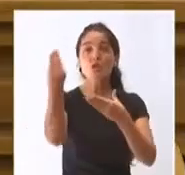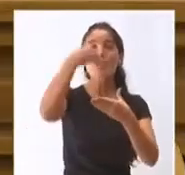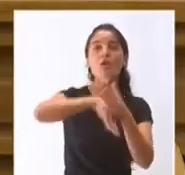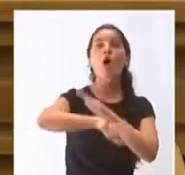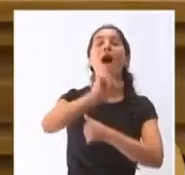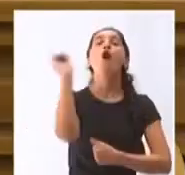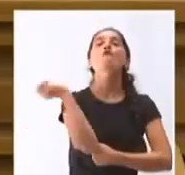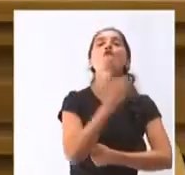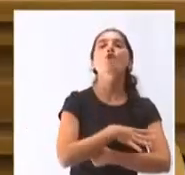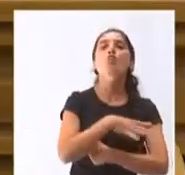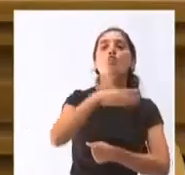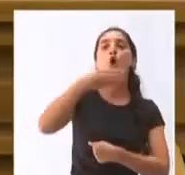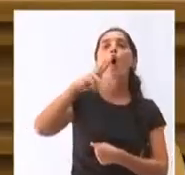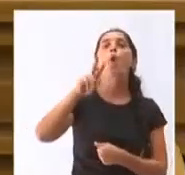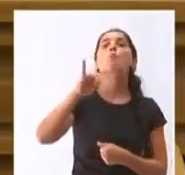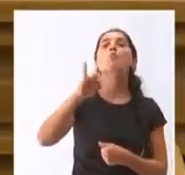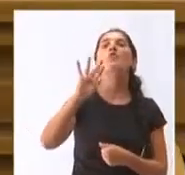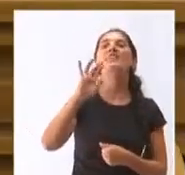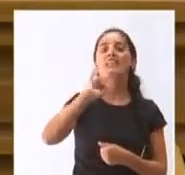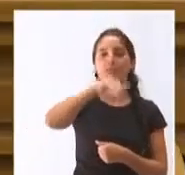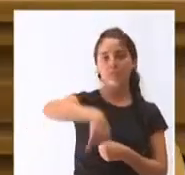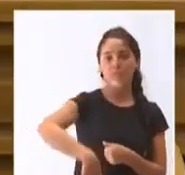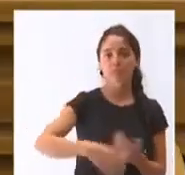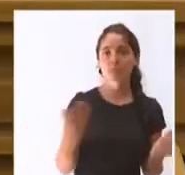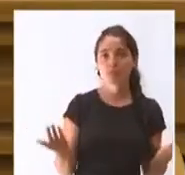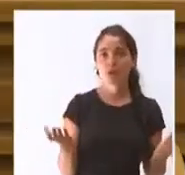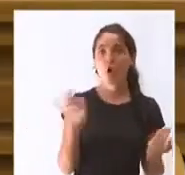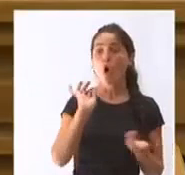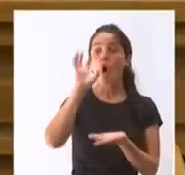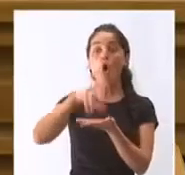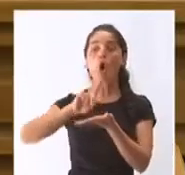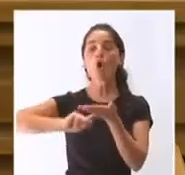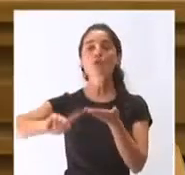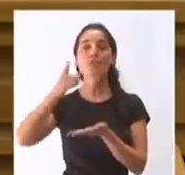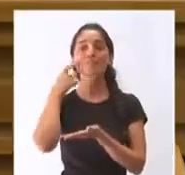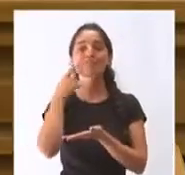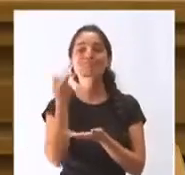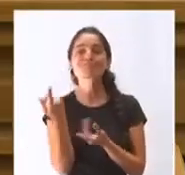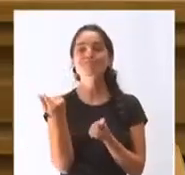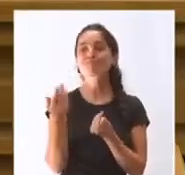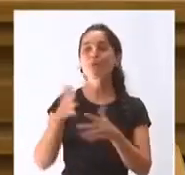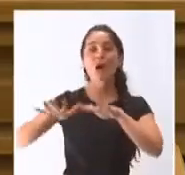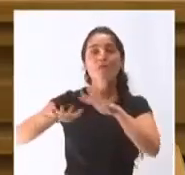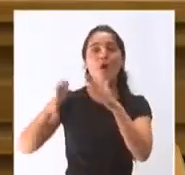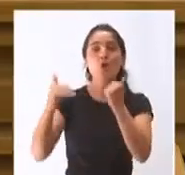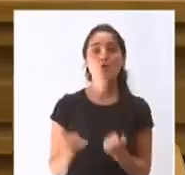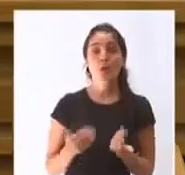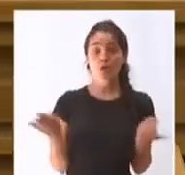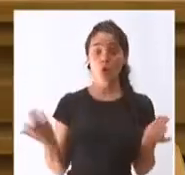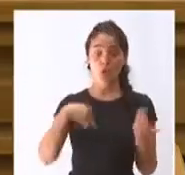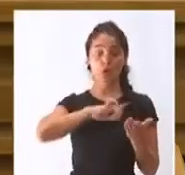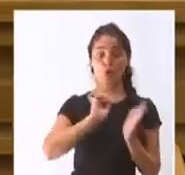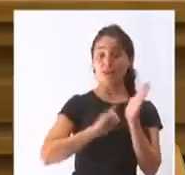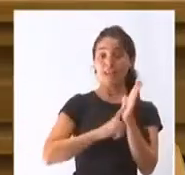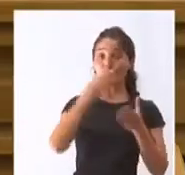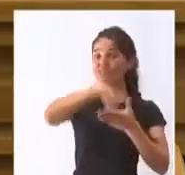o entidades bancarias no inmobiliarias pero bancarias que no se ponen en circulación eso de nuestra legislación es muy difícil